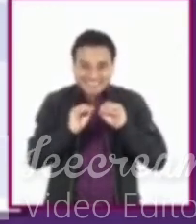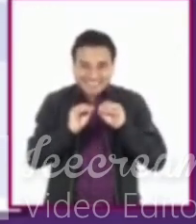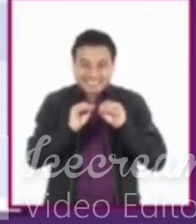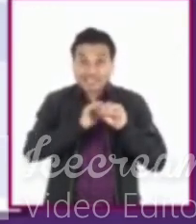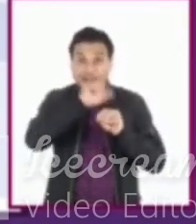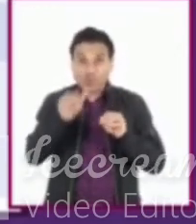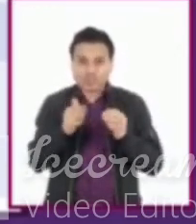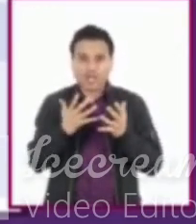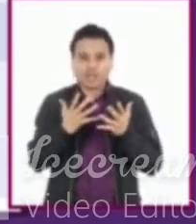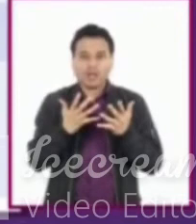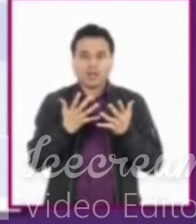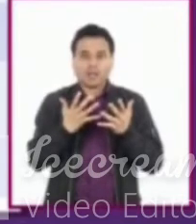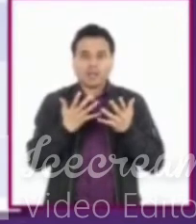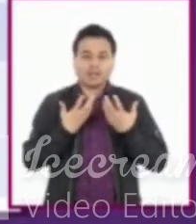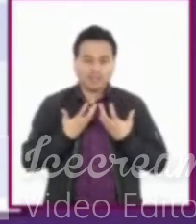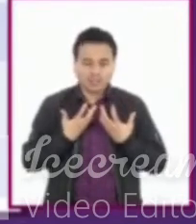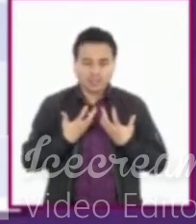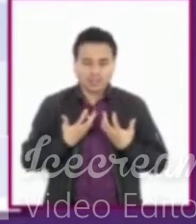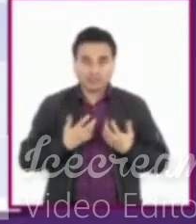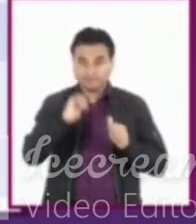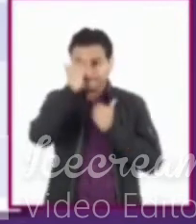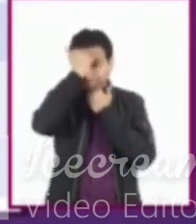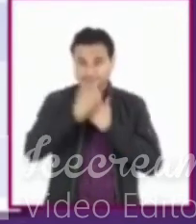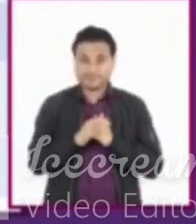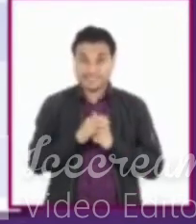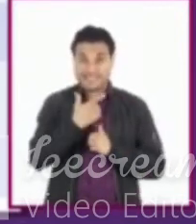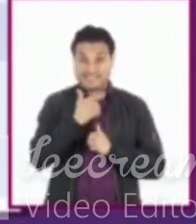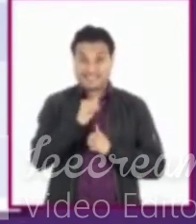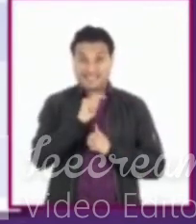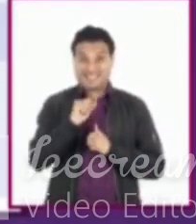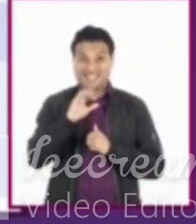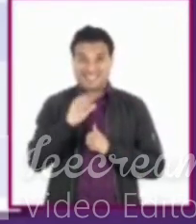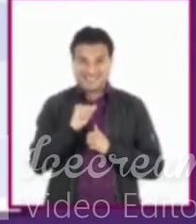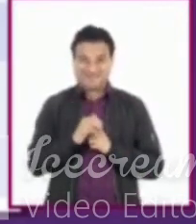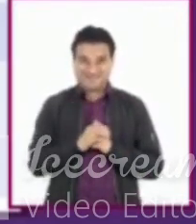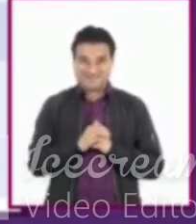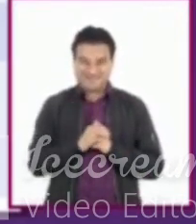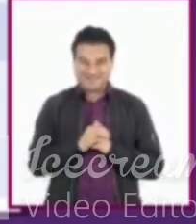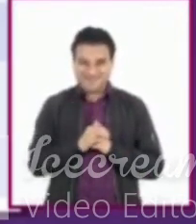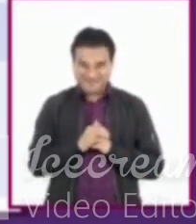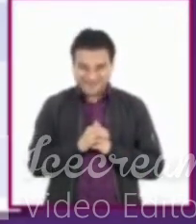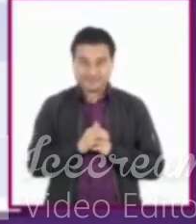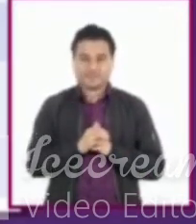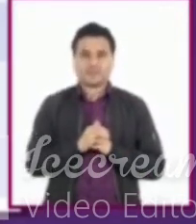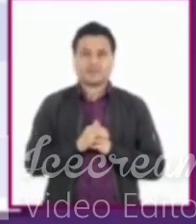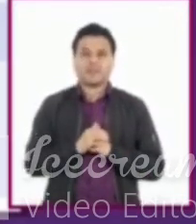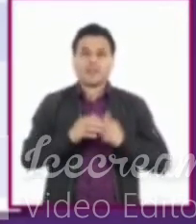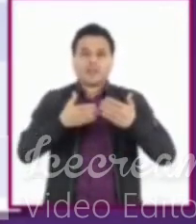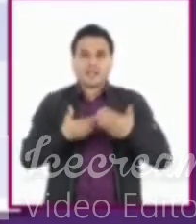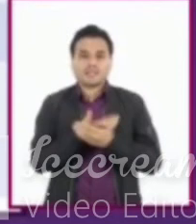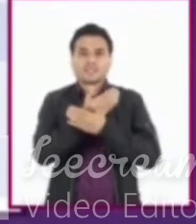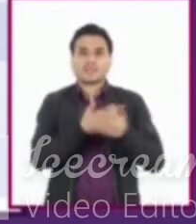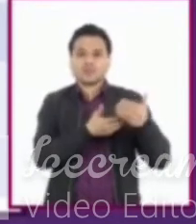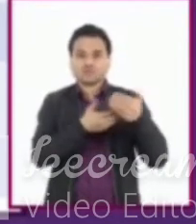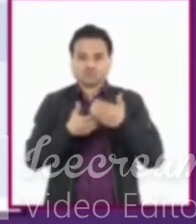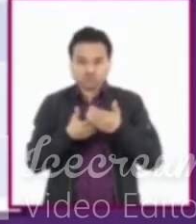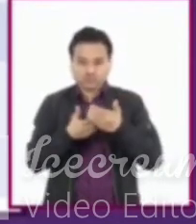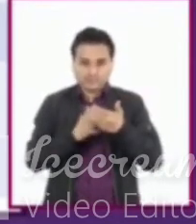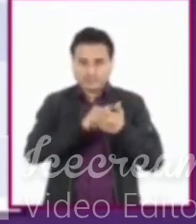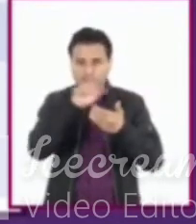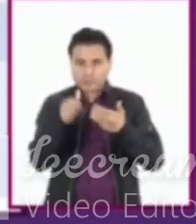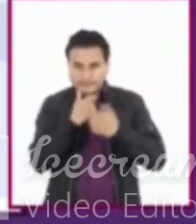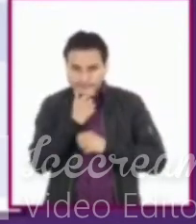pero después hay una frustración. En Gattaca estamos hablando de la selección de humanos al nacer, es decir, que los óvulos